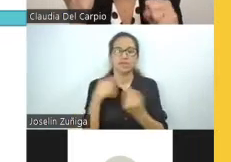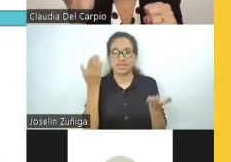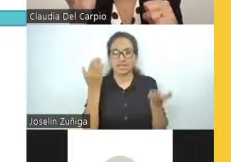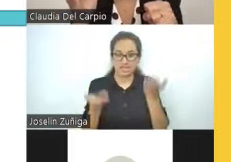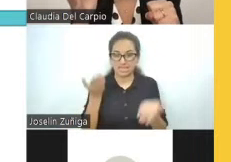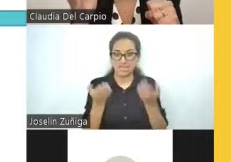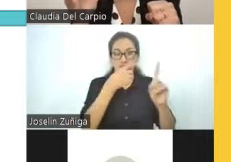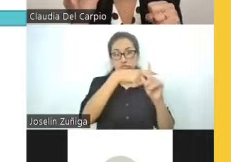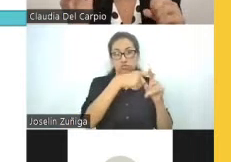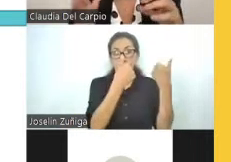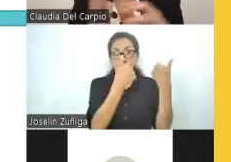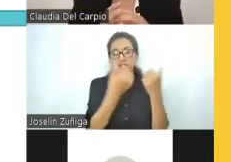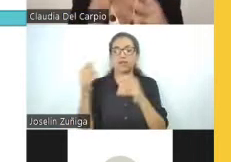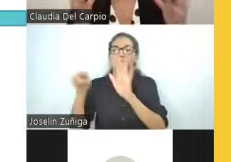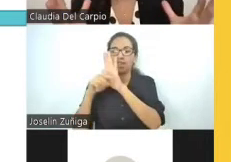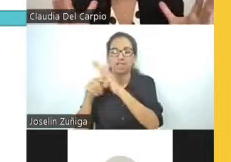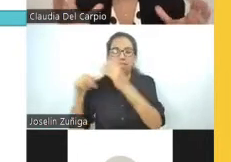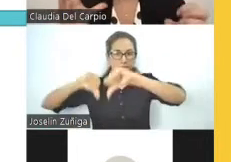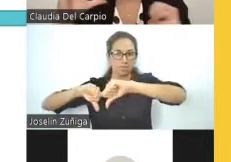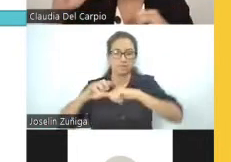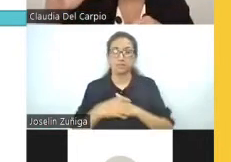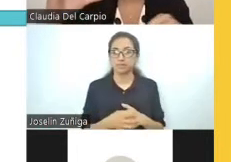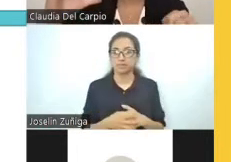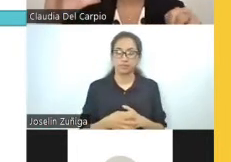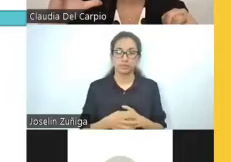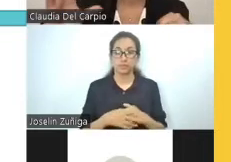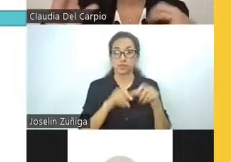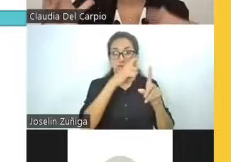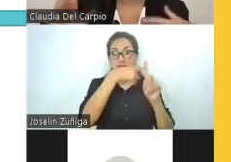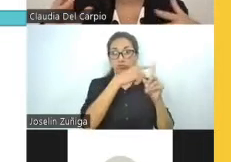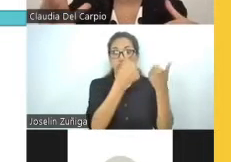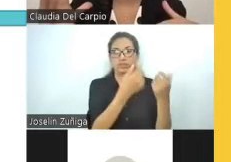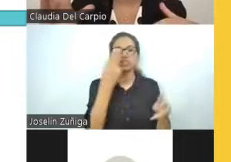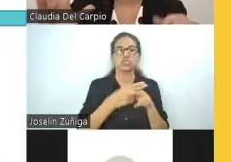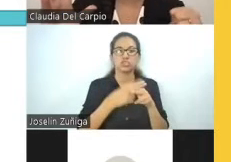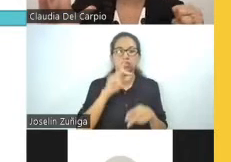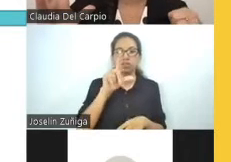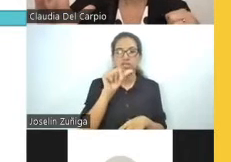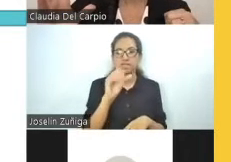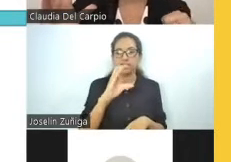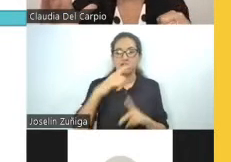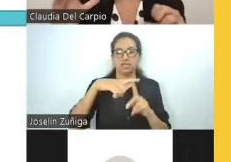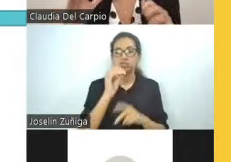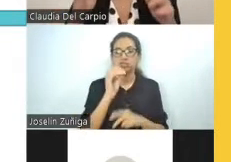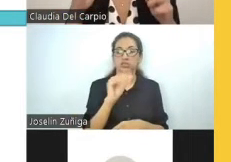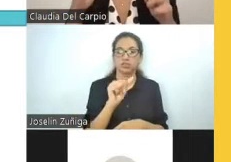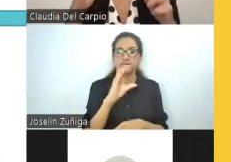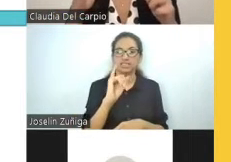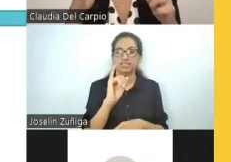las bacterias no tan buenas. Las que predominan dentro de las bacterias buenas son los famosos lactobacilos.